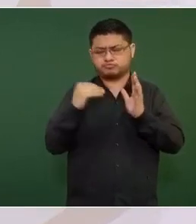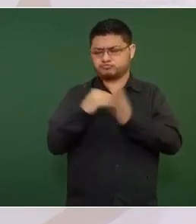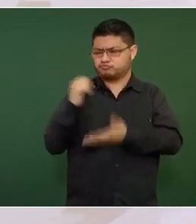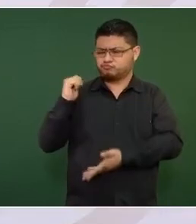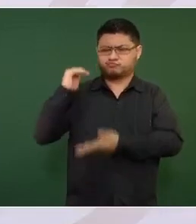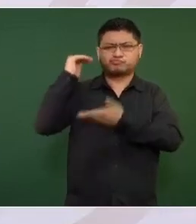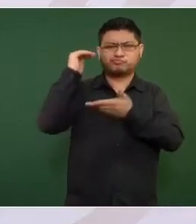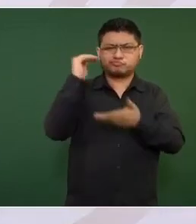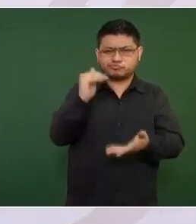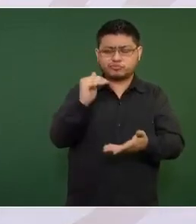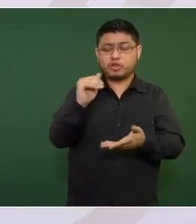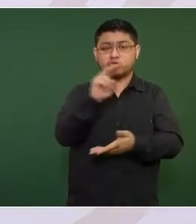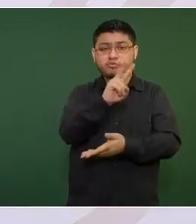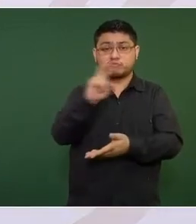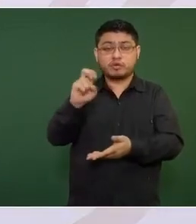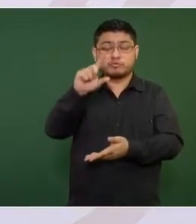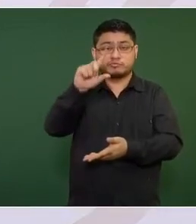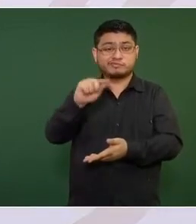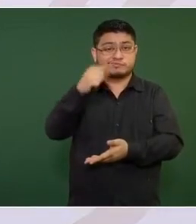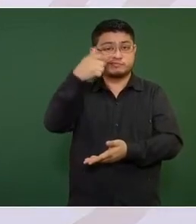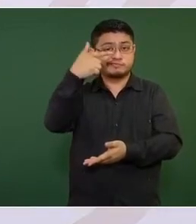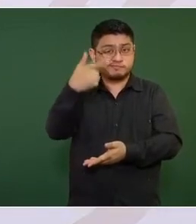y